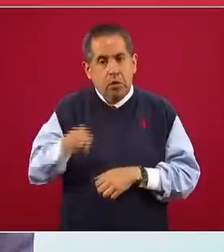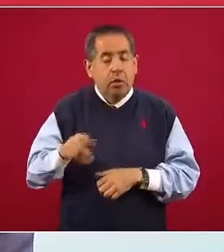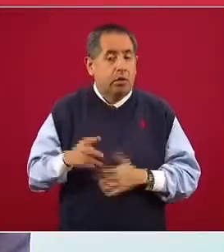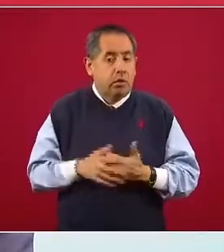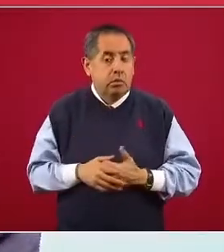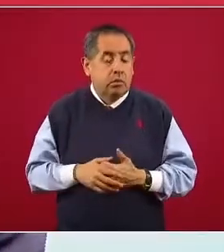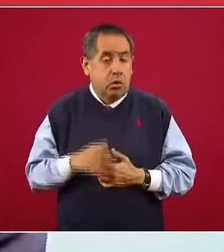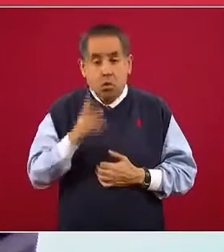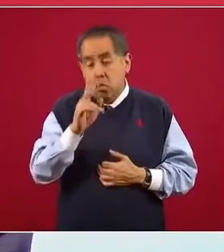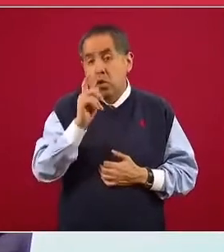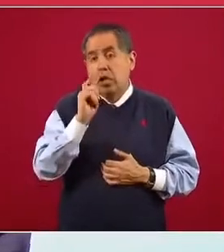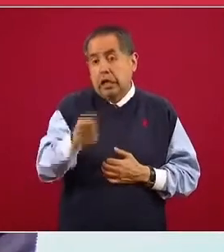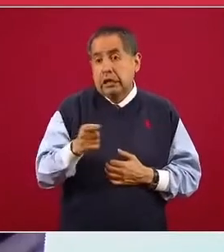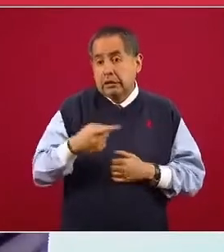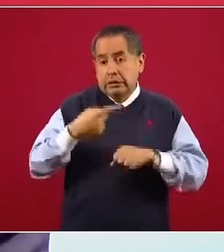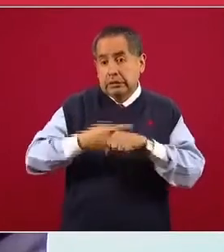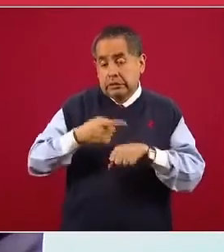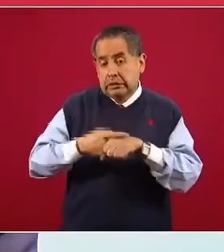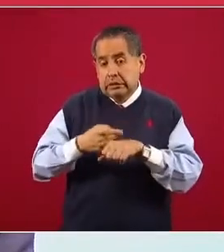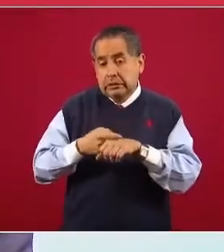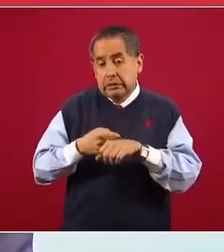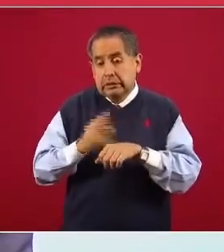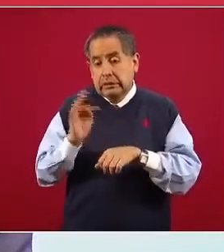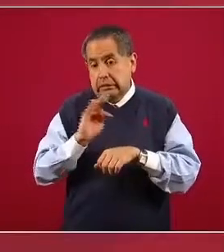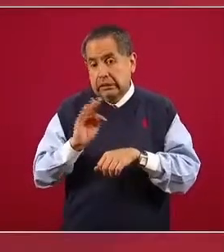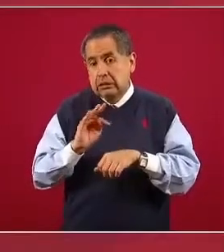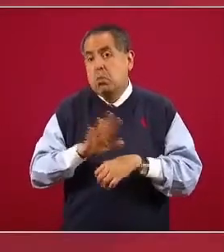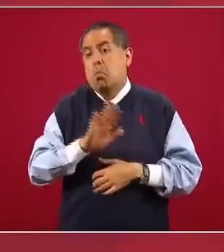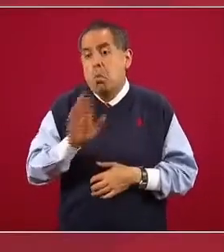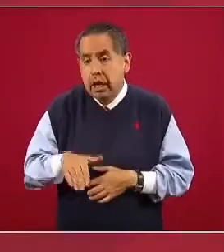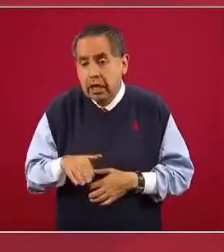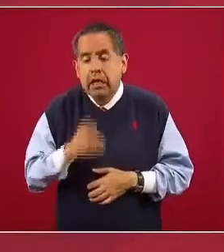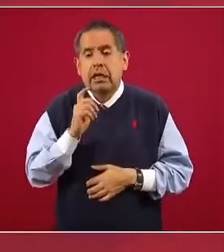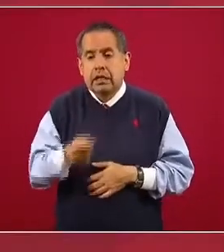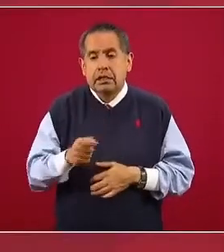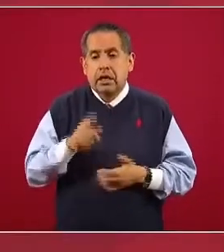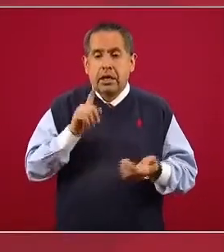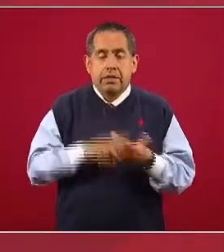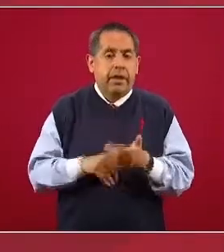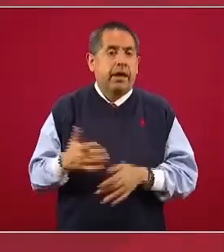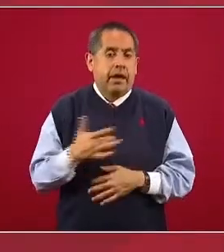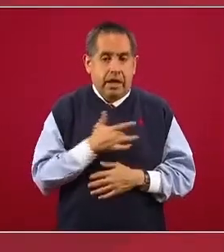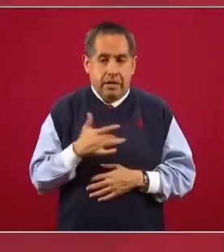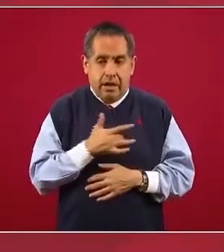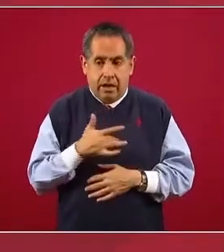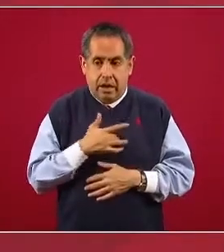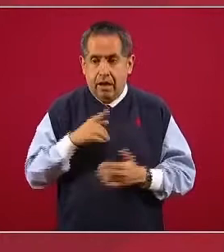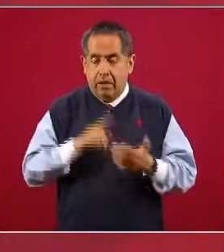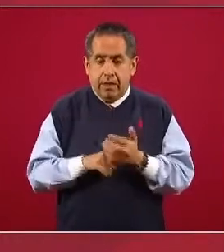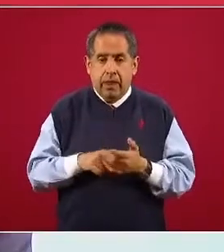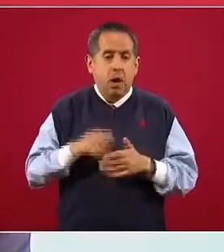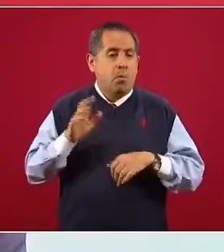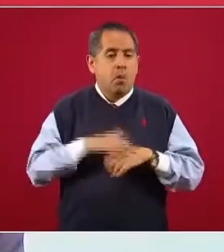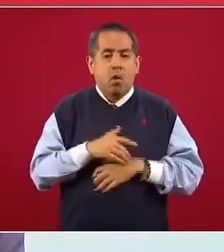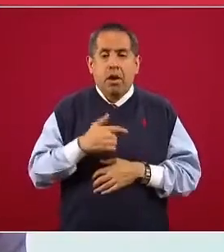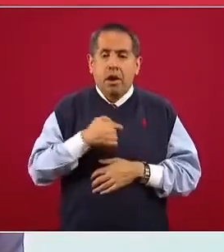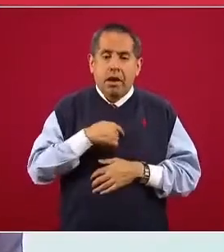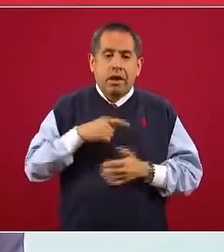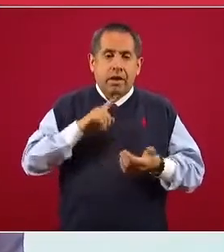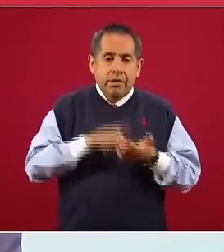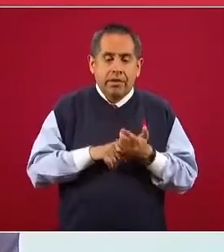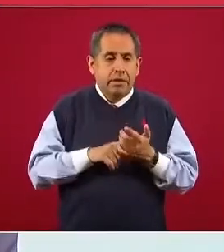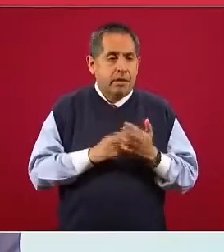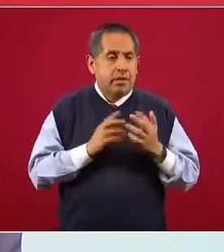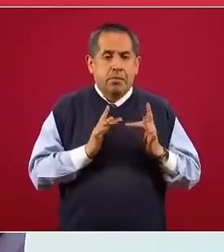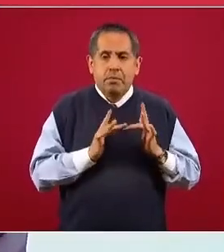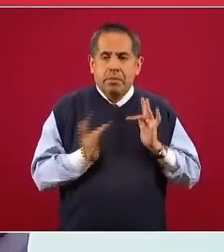daño fatal, es decir, por los que COVID puede causar la muerte, es la afección cardíaca, ya sea por trastornos